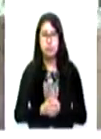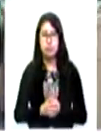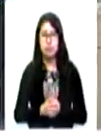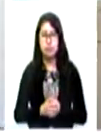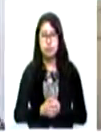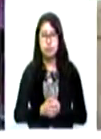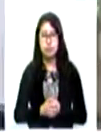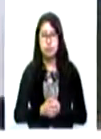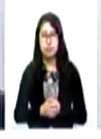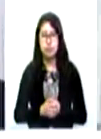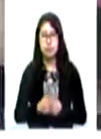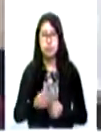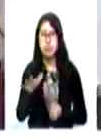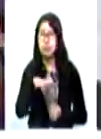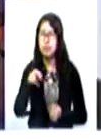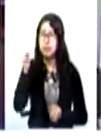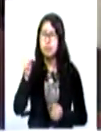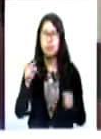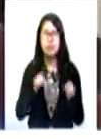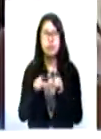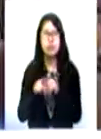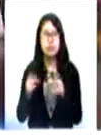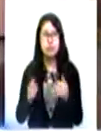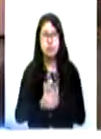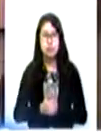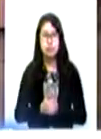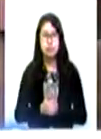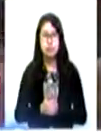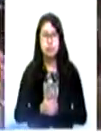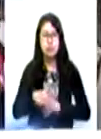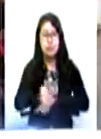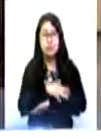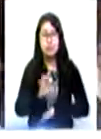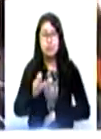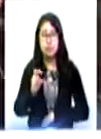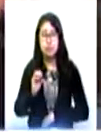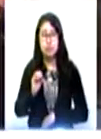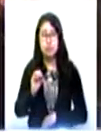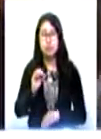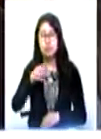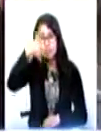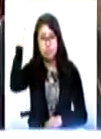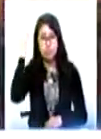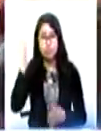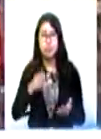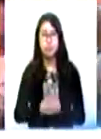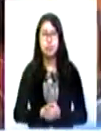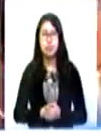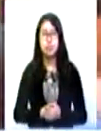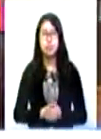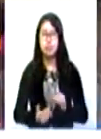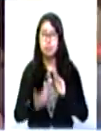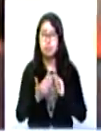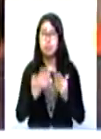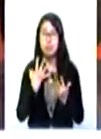Norte. En la zona norte, de la misma manera, Teniente León, entre calle La Paz y San José, frente al penal